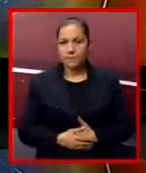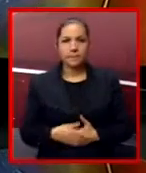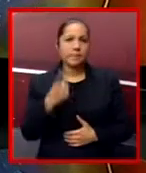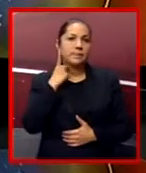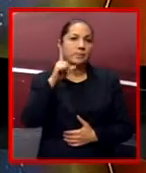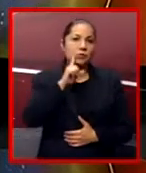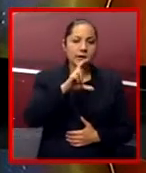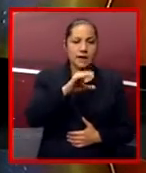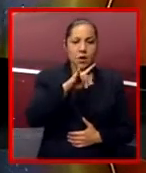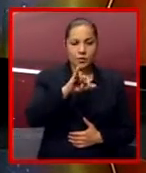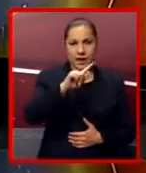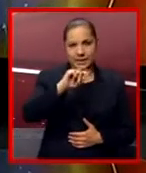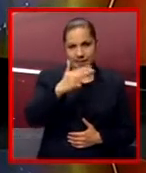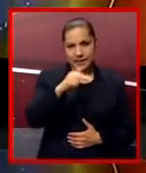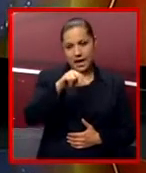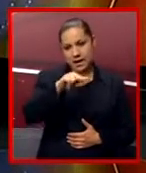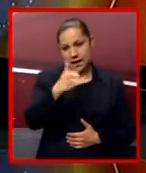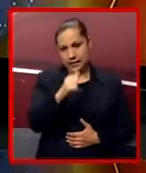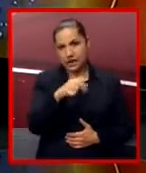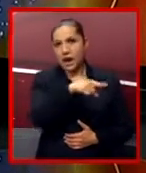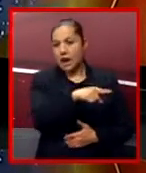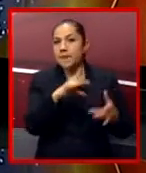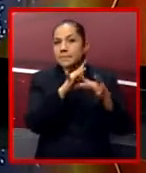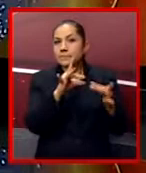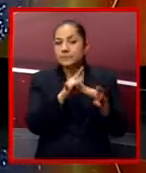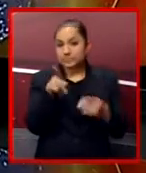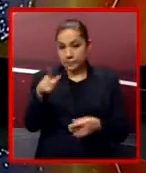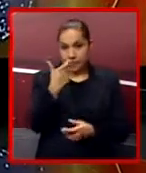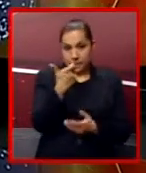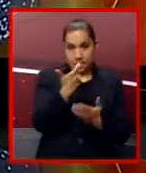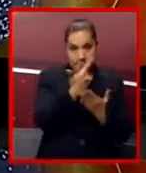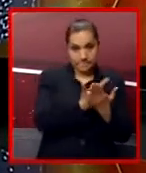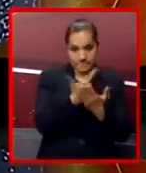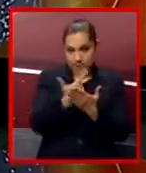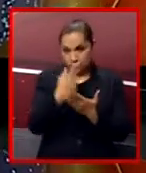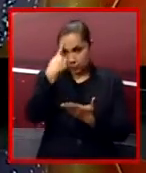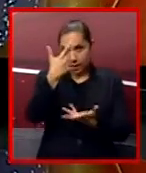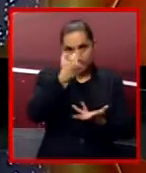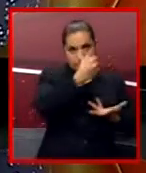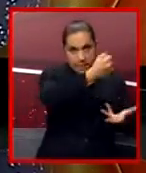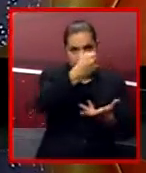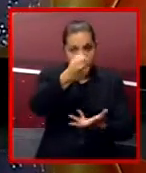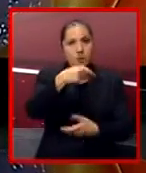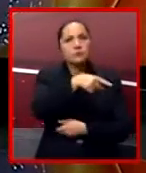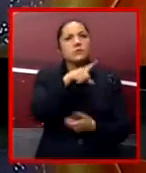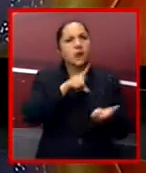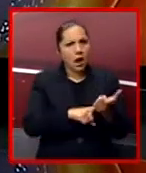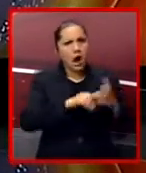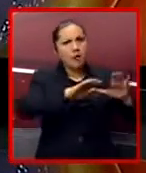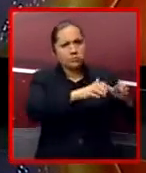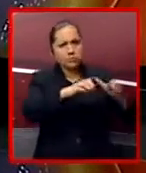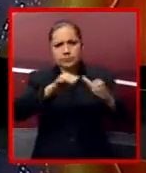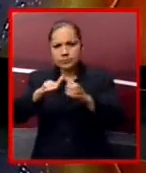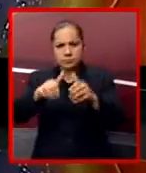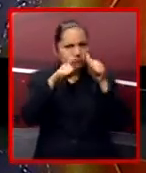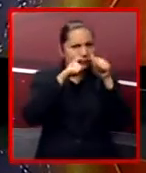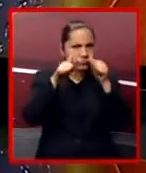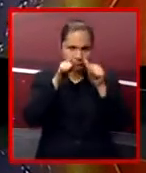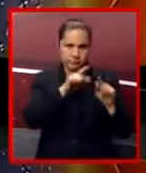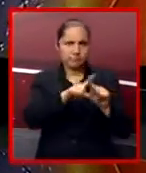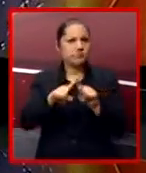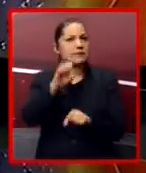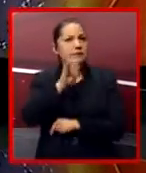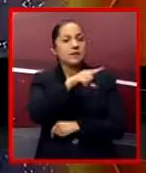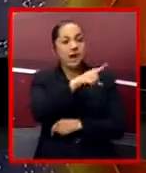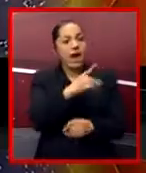diputada Claudia Edith Anaya Mota afirmó que el presupuesto de egresos atiende la vulnerabilidad sectorial mediante el fortalecimiento de programas sociales